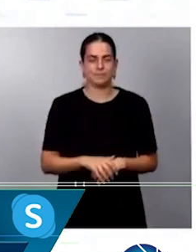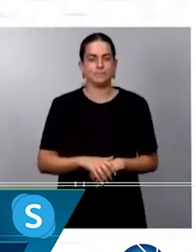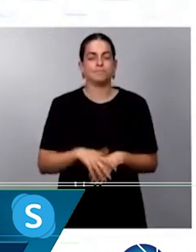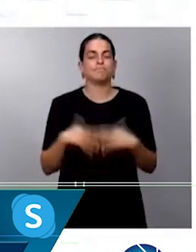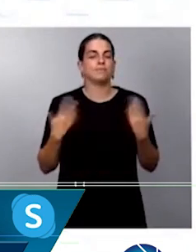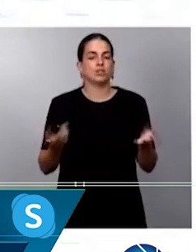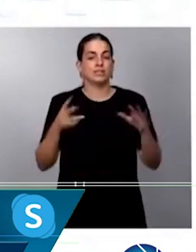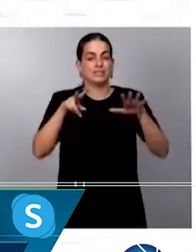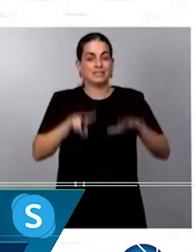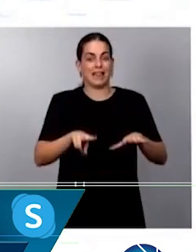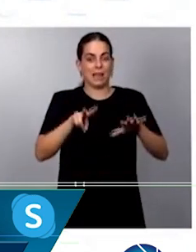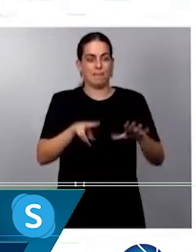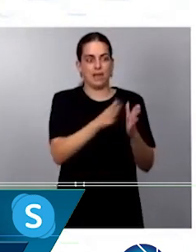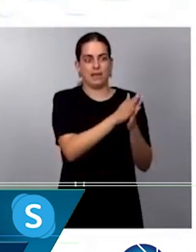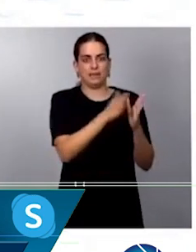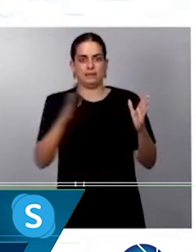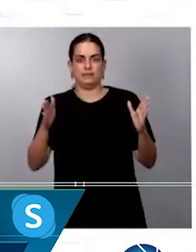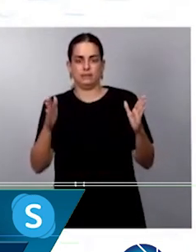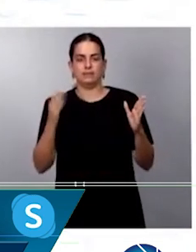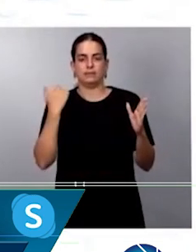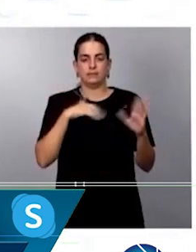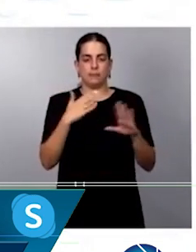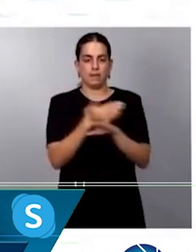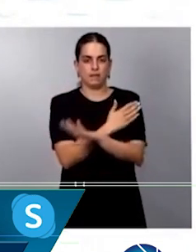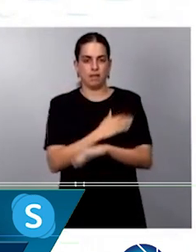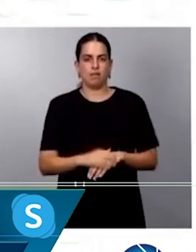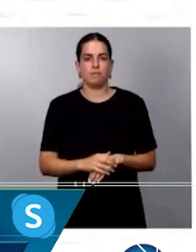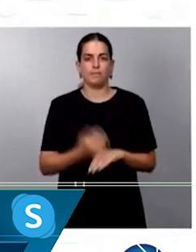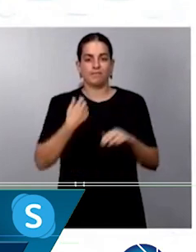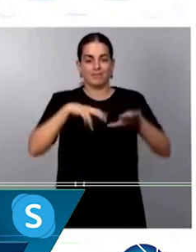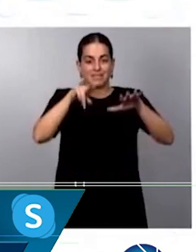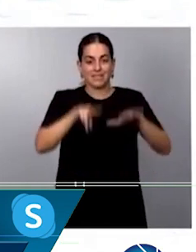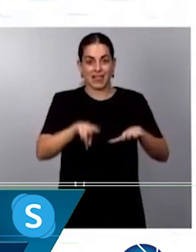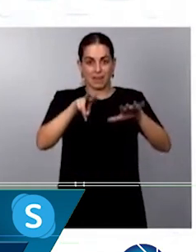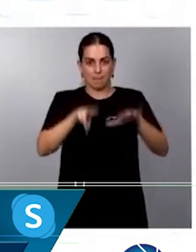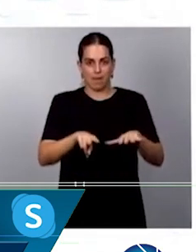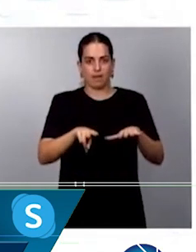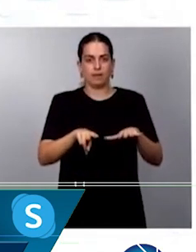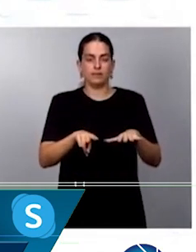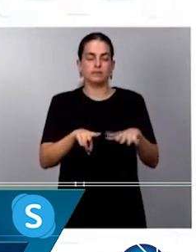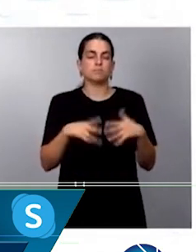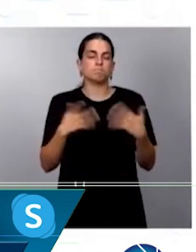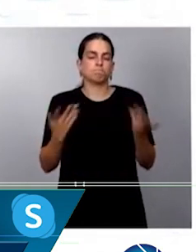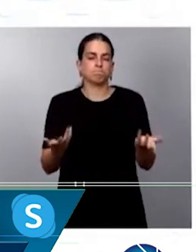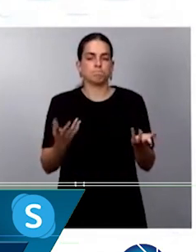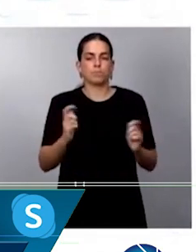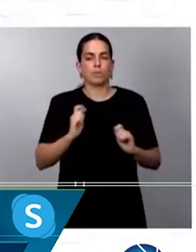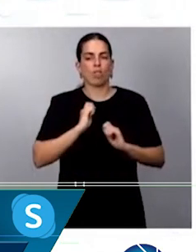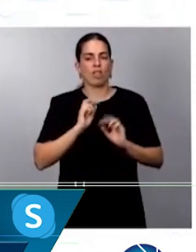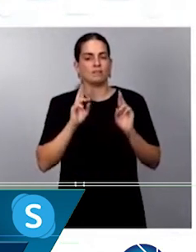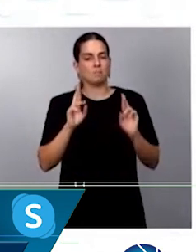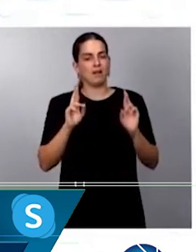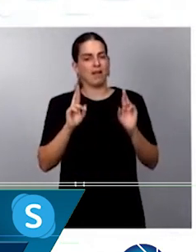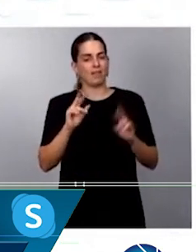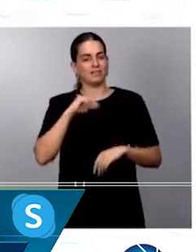inflación muy superiores a los de Italia, Portugal, Francia y la media de la eurozona, sino que además la inflación